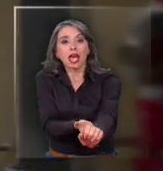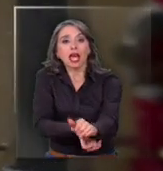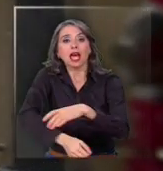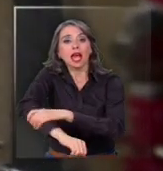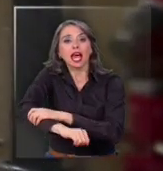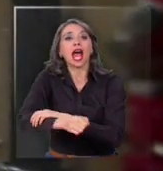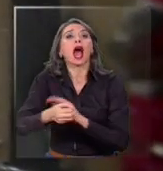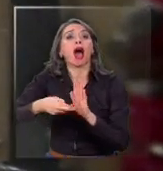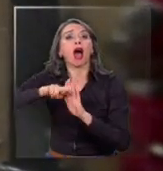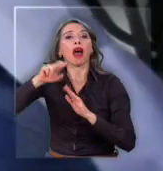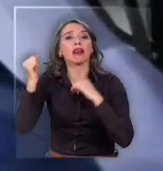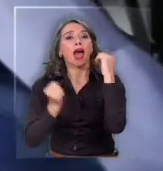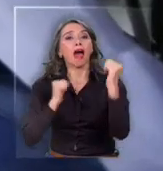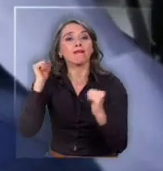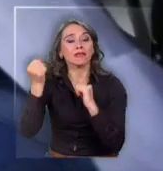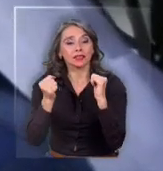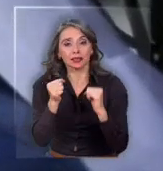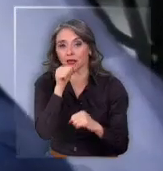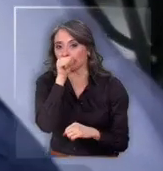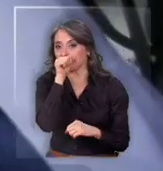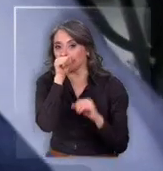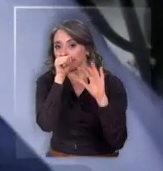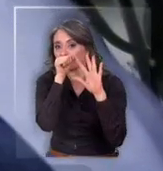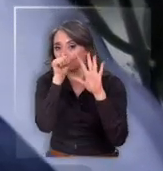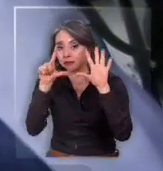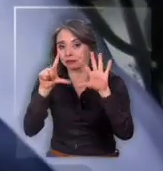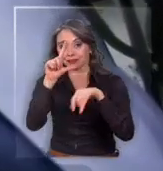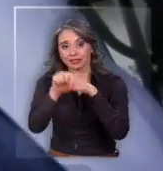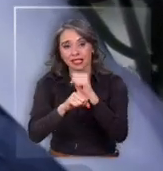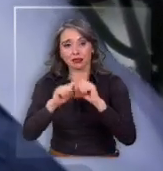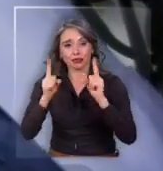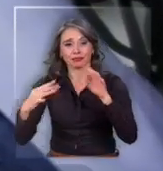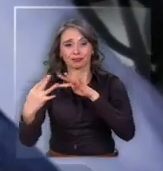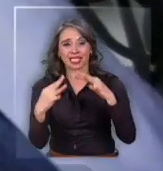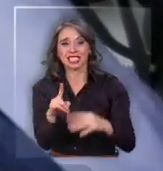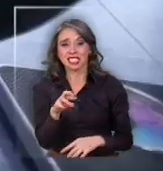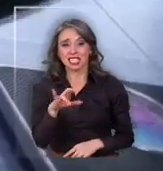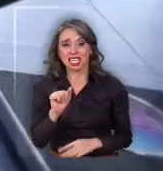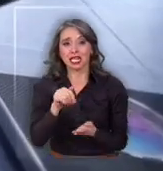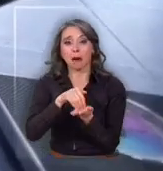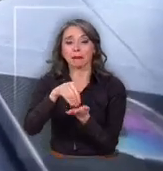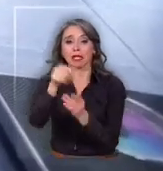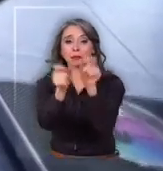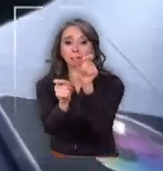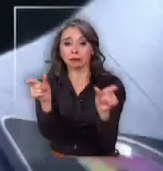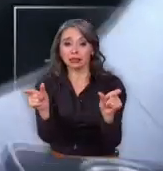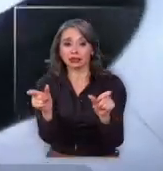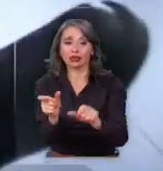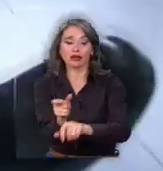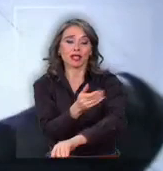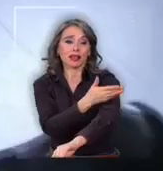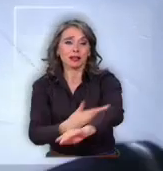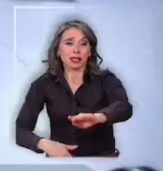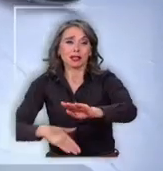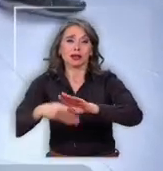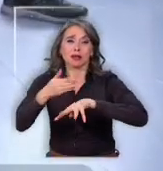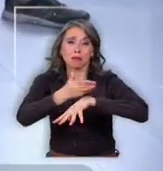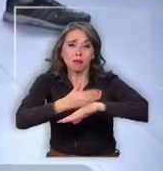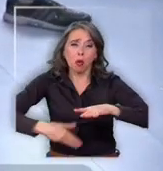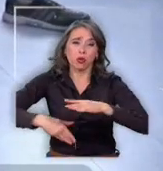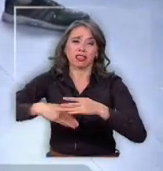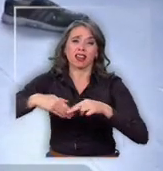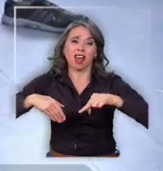miembros ortopédicos. En los 7 años de conflicto sirio, miles de personas han sufrido mutilaciones y han